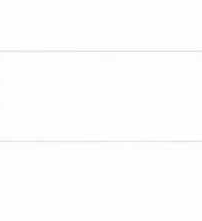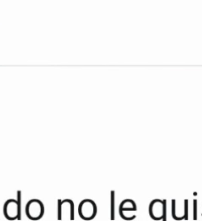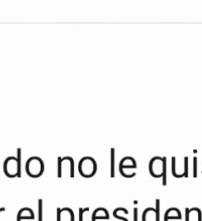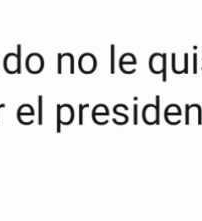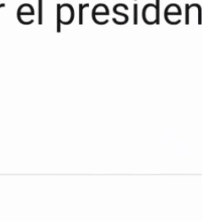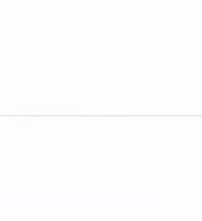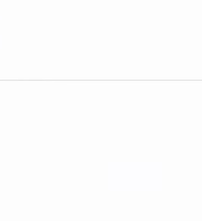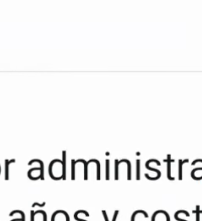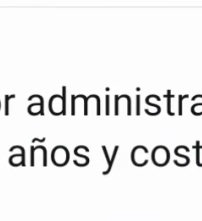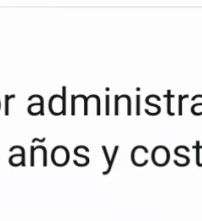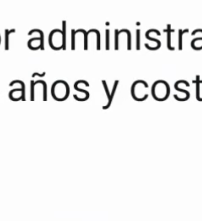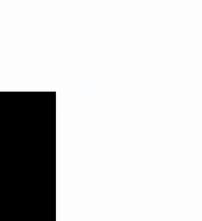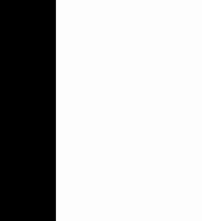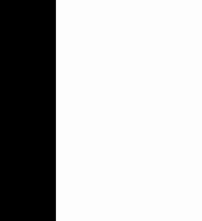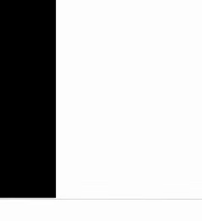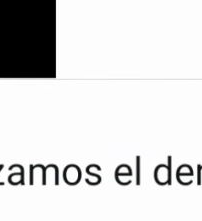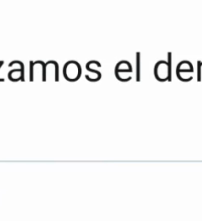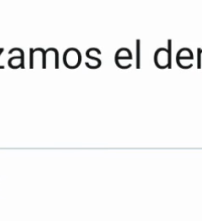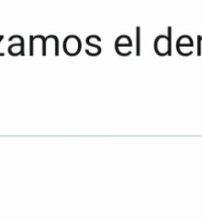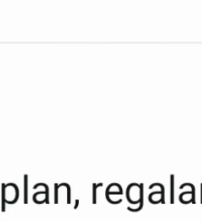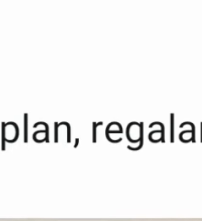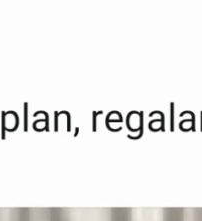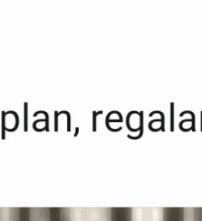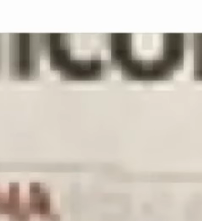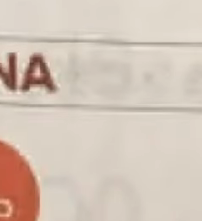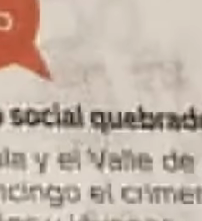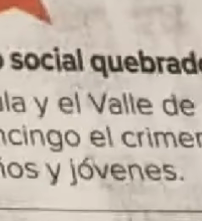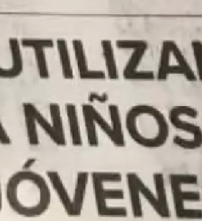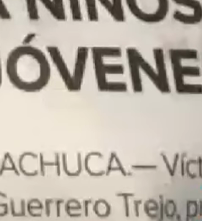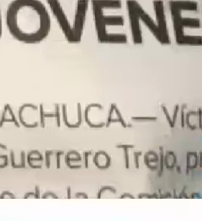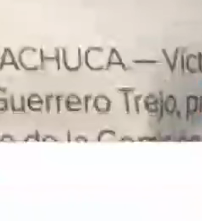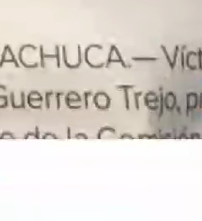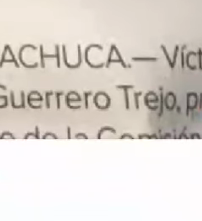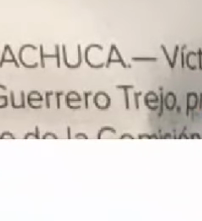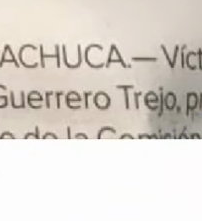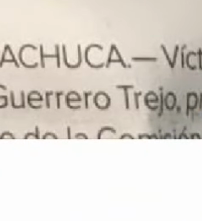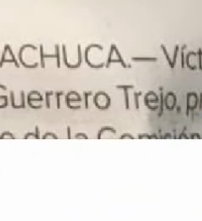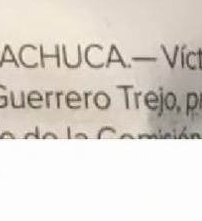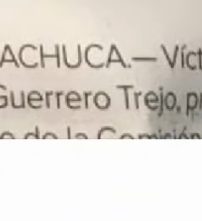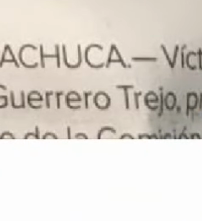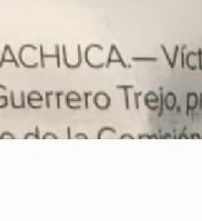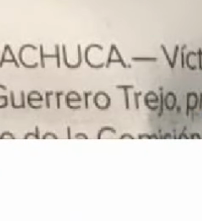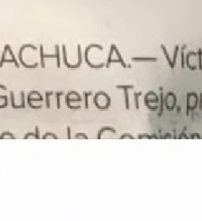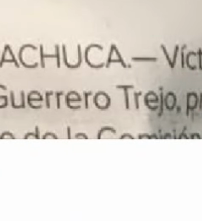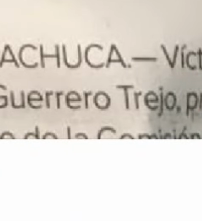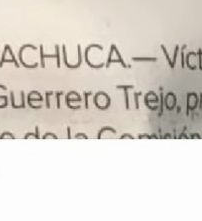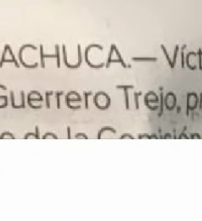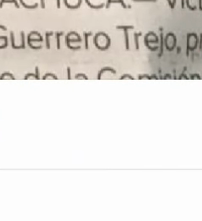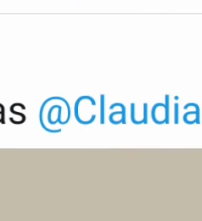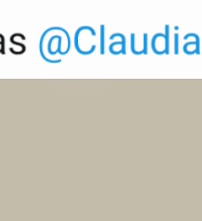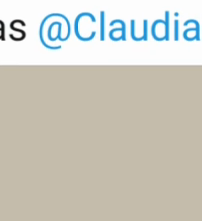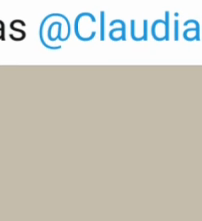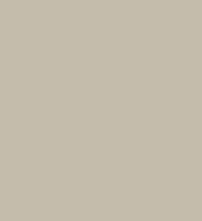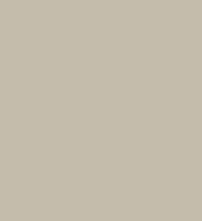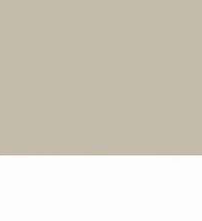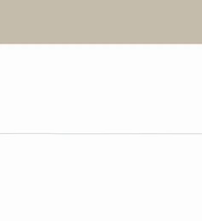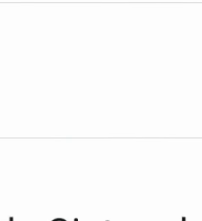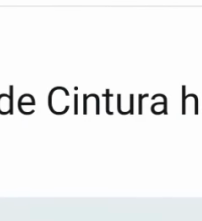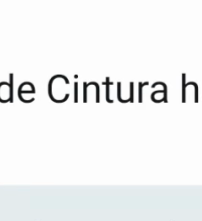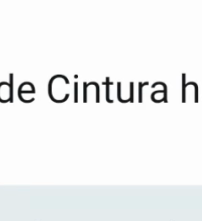¿verdad? La trifulca, diría la abuela, cuando no tienes que hacer, nomás estás viendo a ver qué